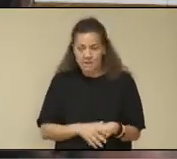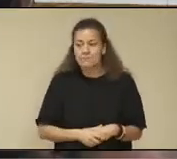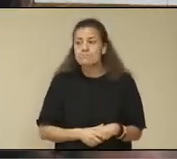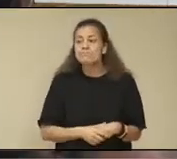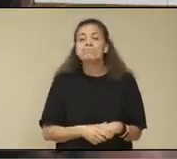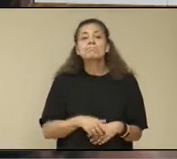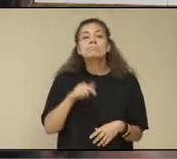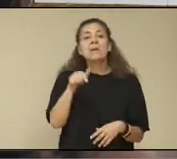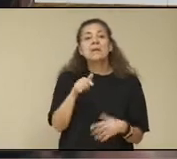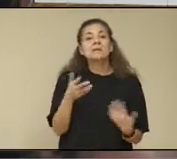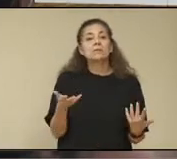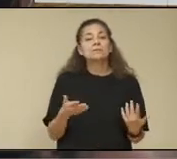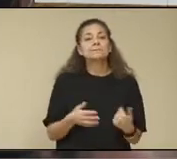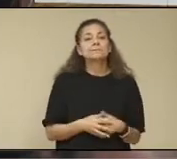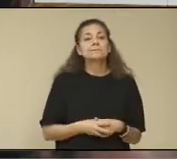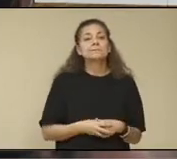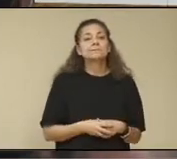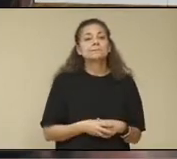Esto,